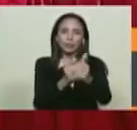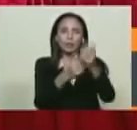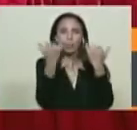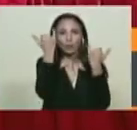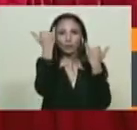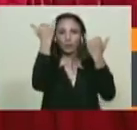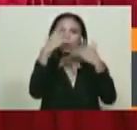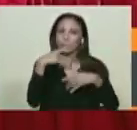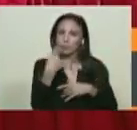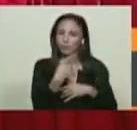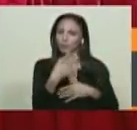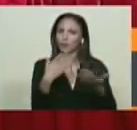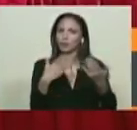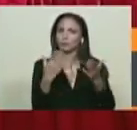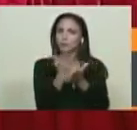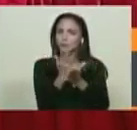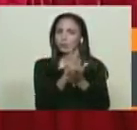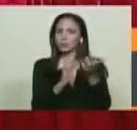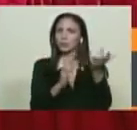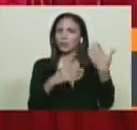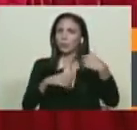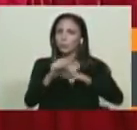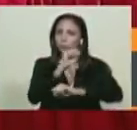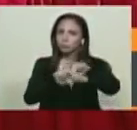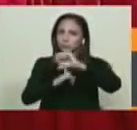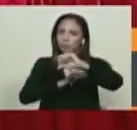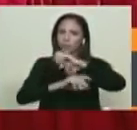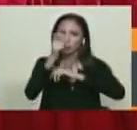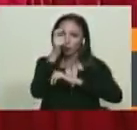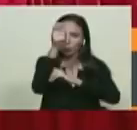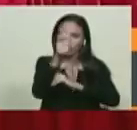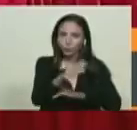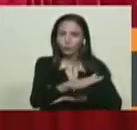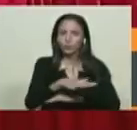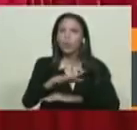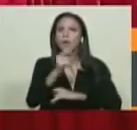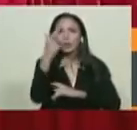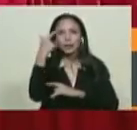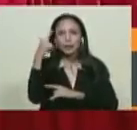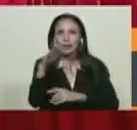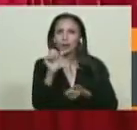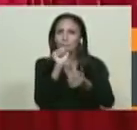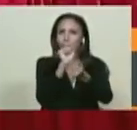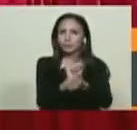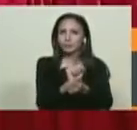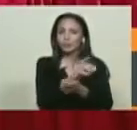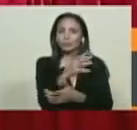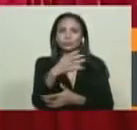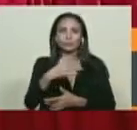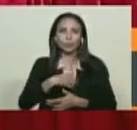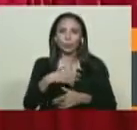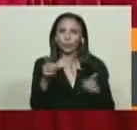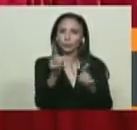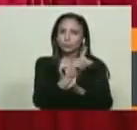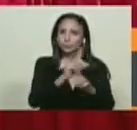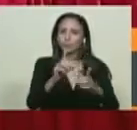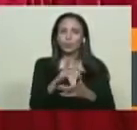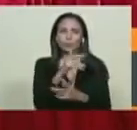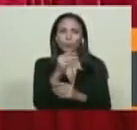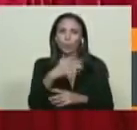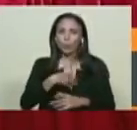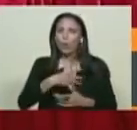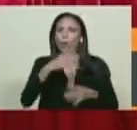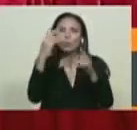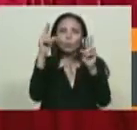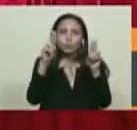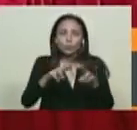por nuestra lucha, porque creían que así podían detenernos, ¿no? No pudieron detenernos, ni podrán detenernos jamás,